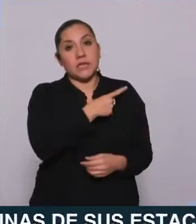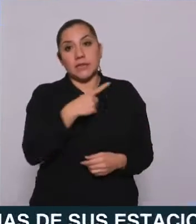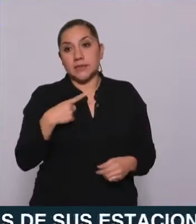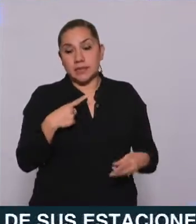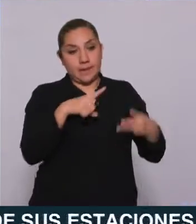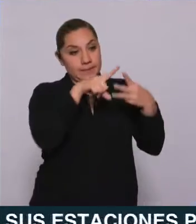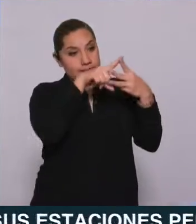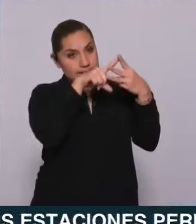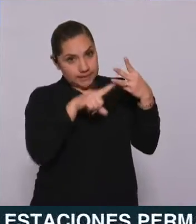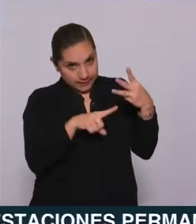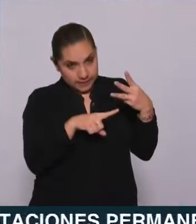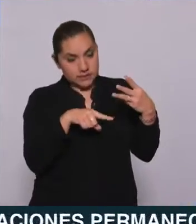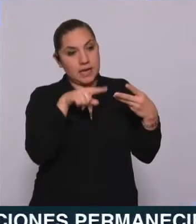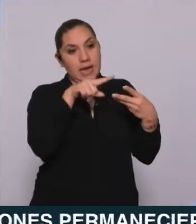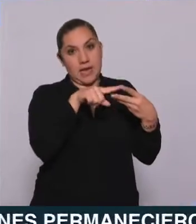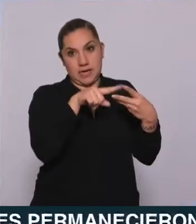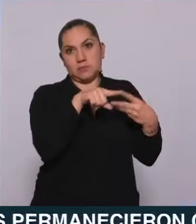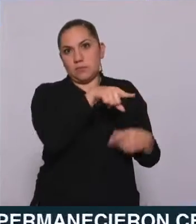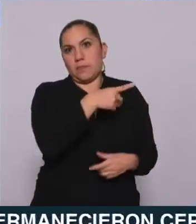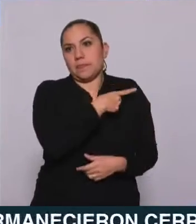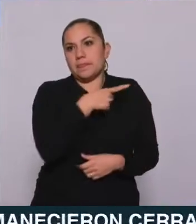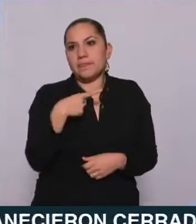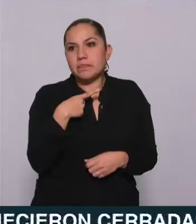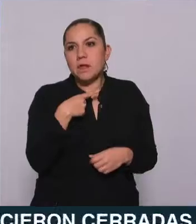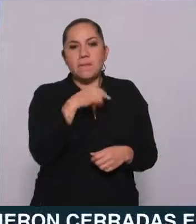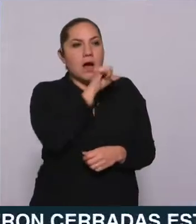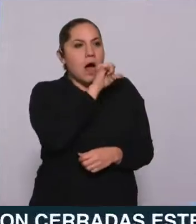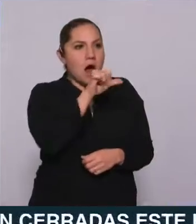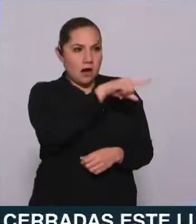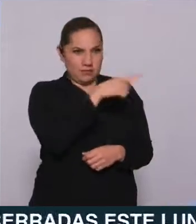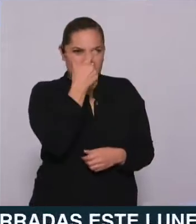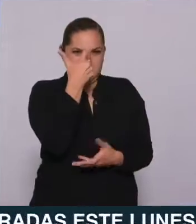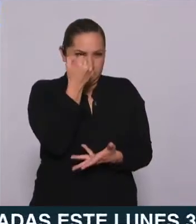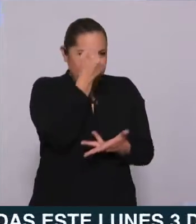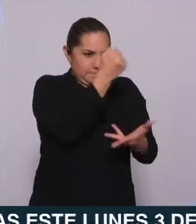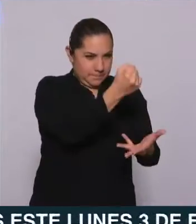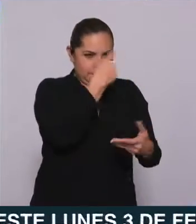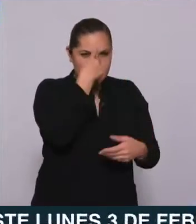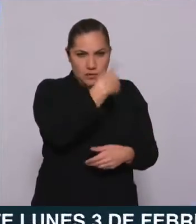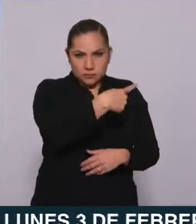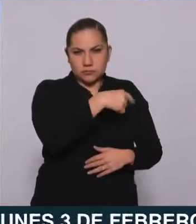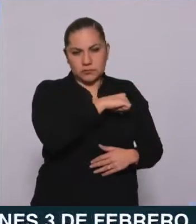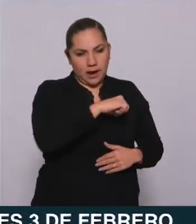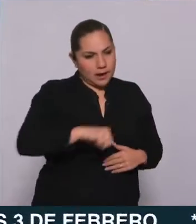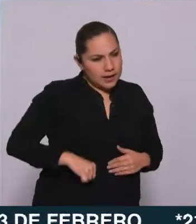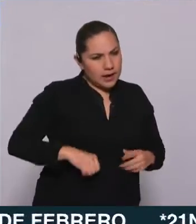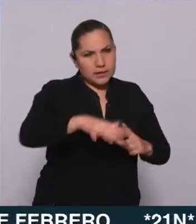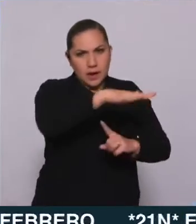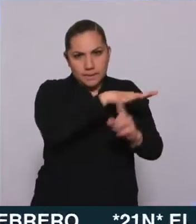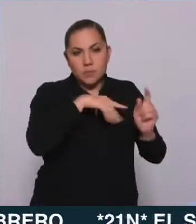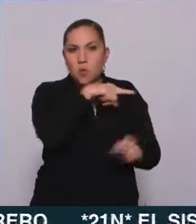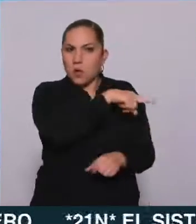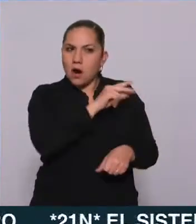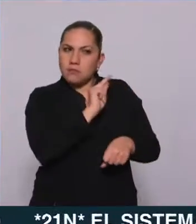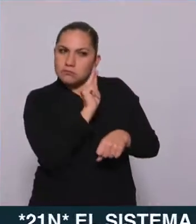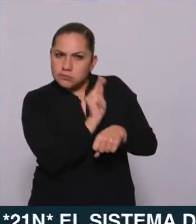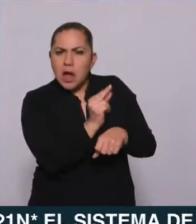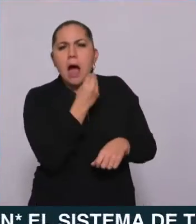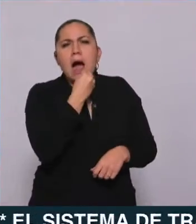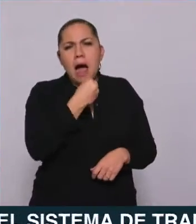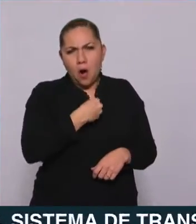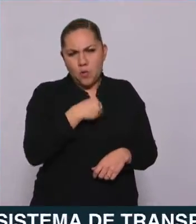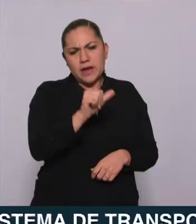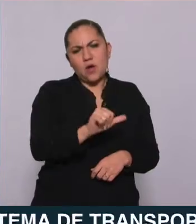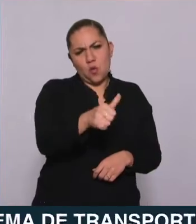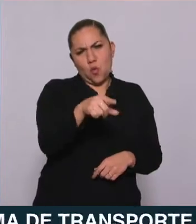seguimiento puntual a la ejecución del presupuesto participativo, independientemente de que exista una comisión de ejecución y de vigilancia, como lo establece la